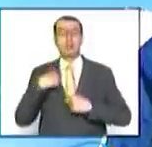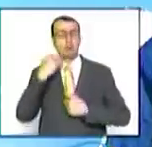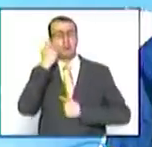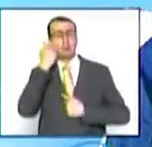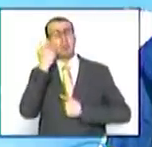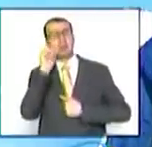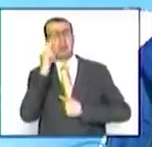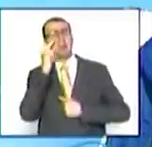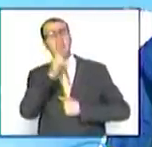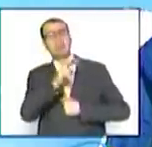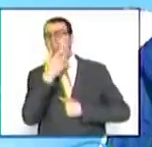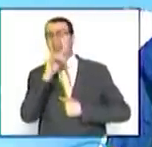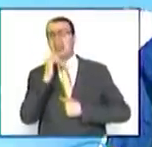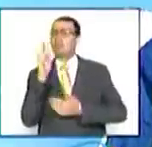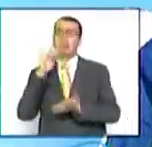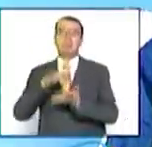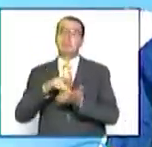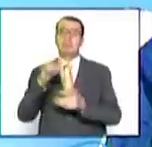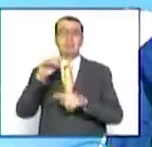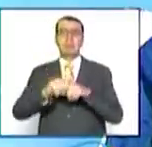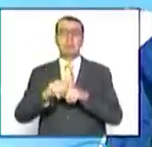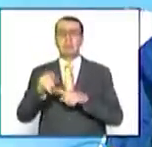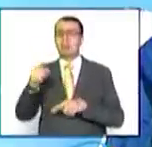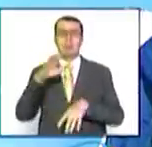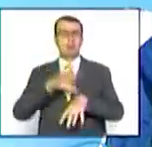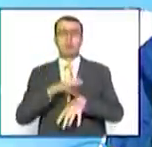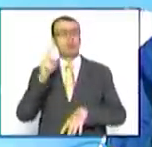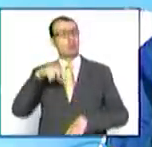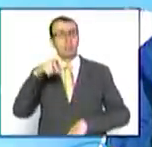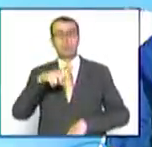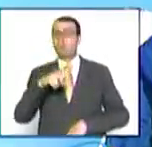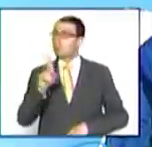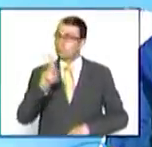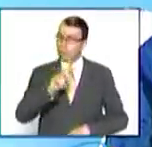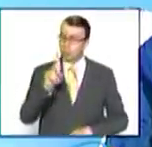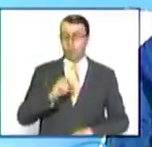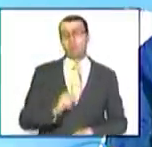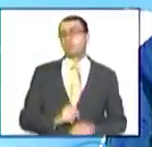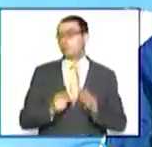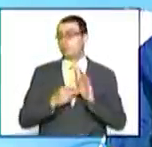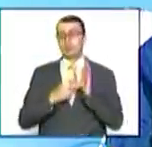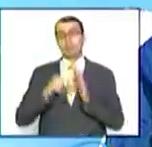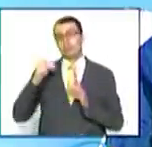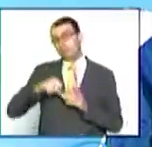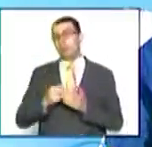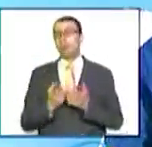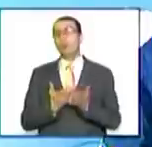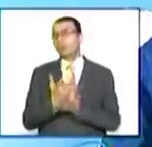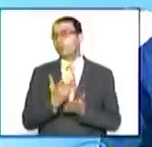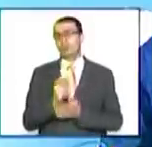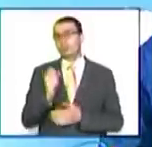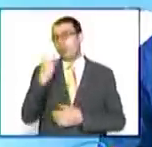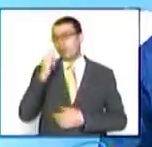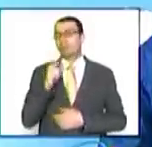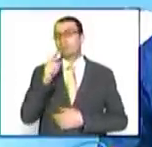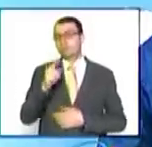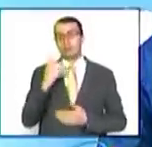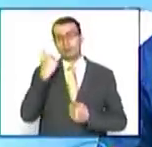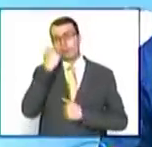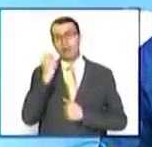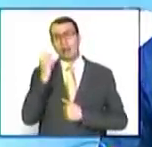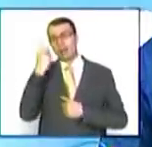medicina alternativa ni de naturismo. Este es un programa que ha logrado integrar a más